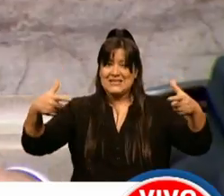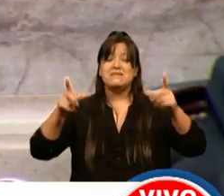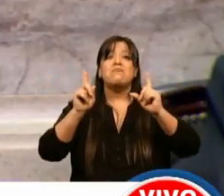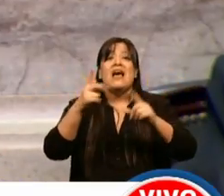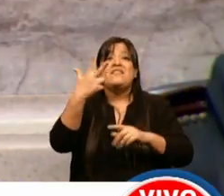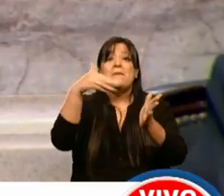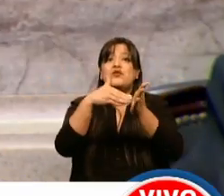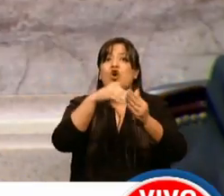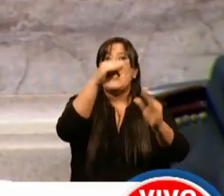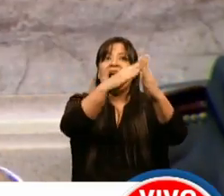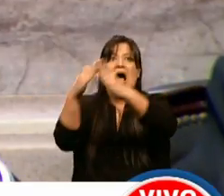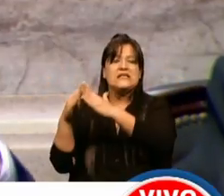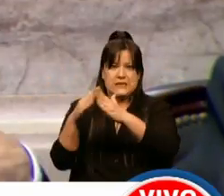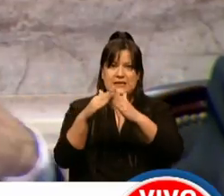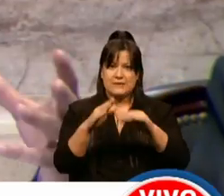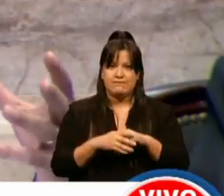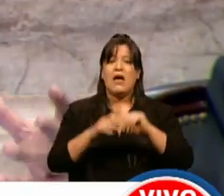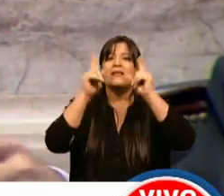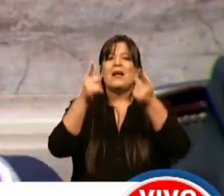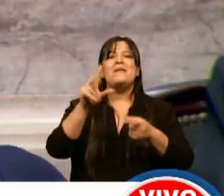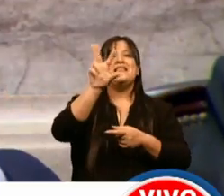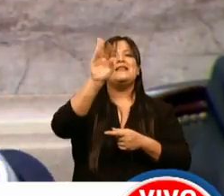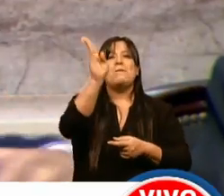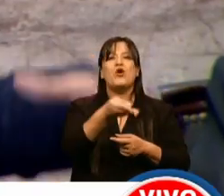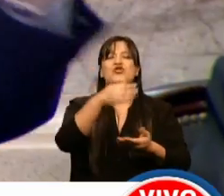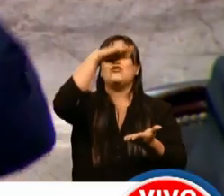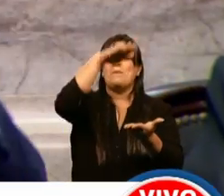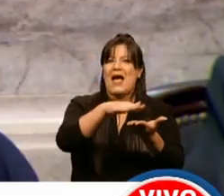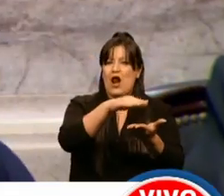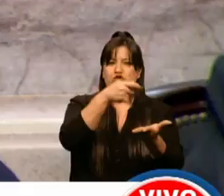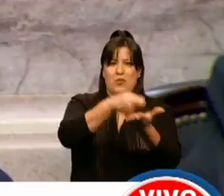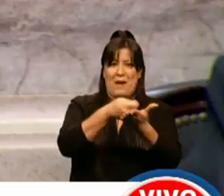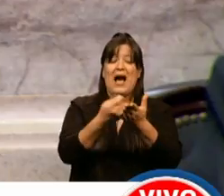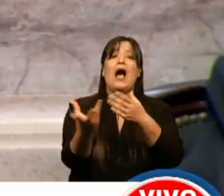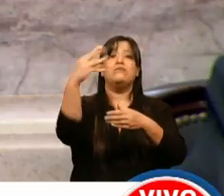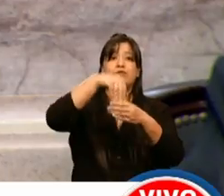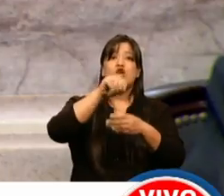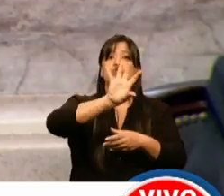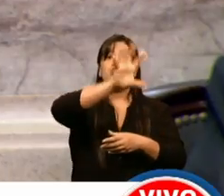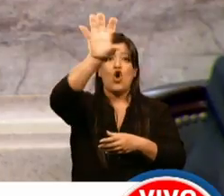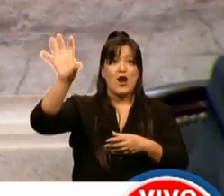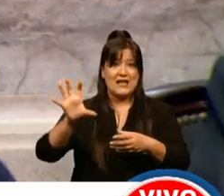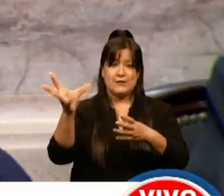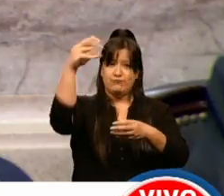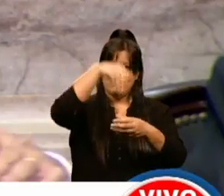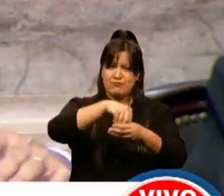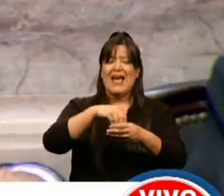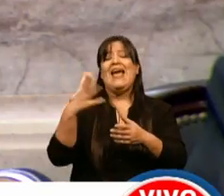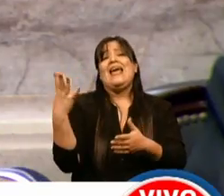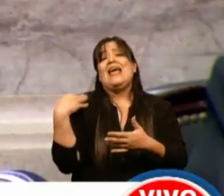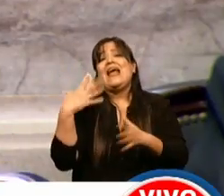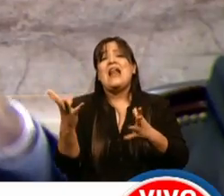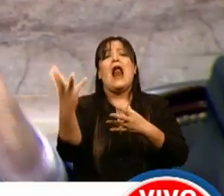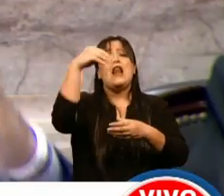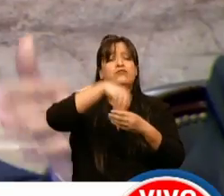hogares implica una disminución del 30% en aquellas zonas incluidas en general